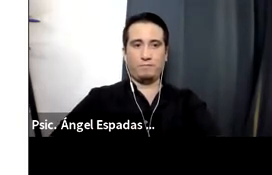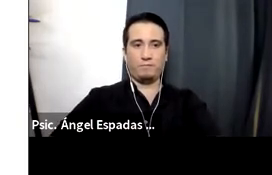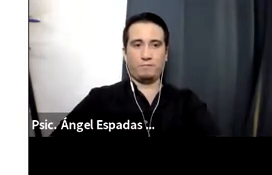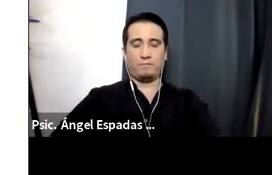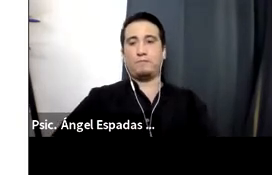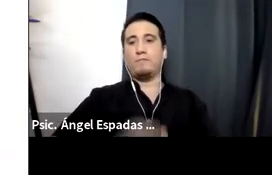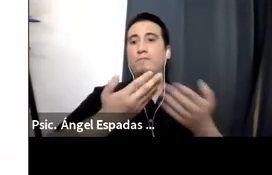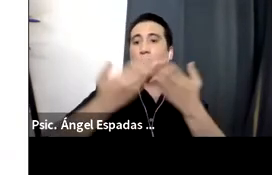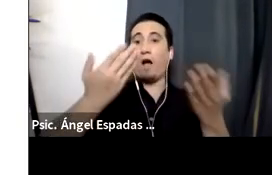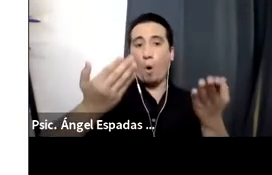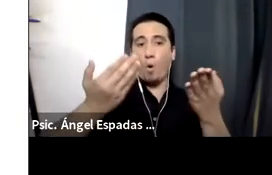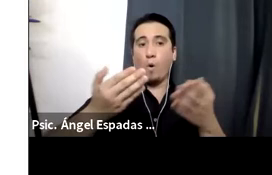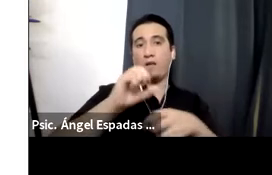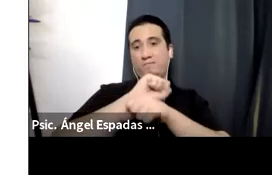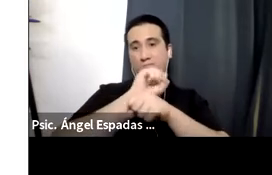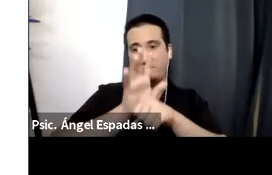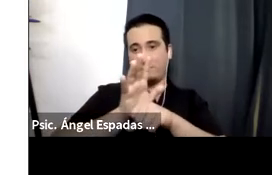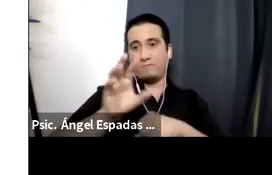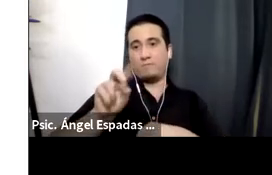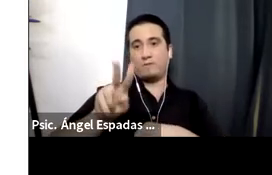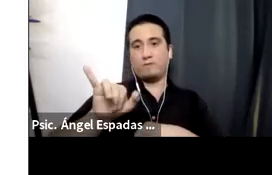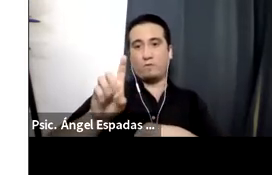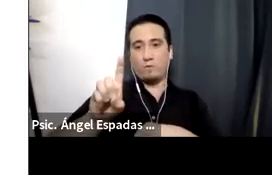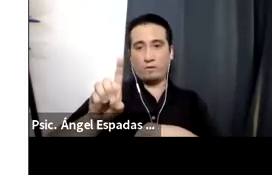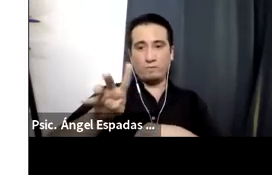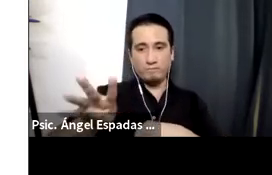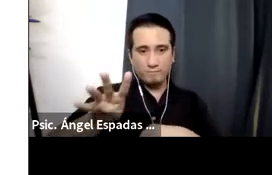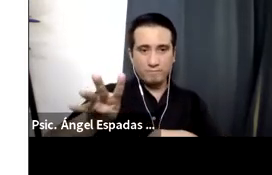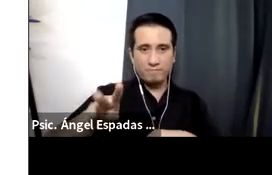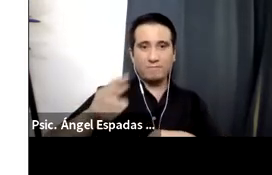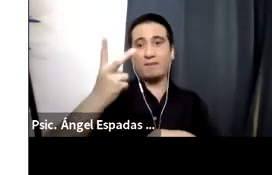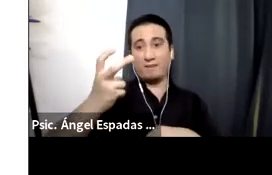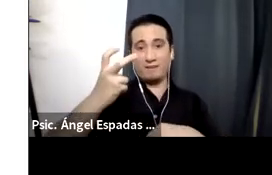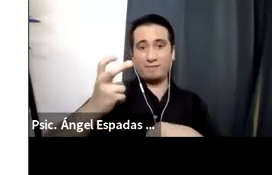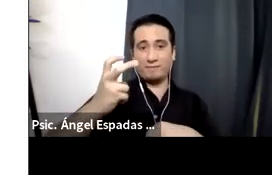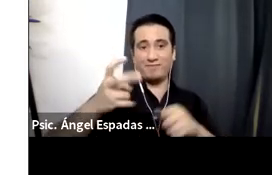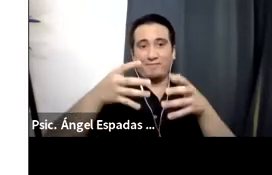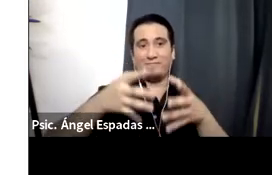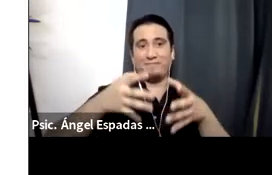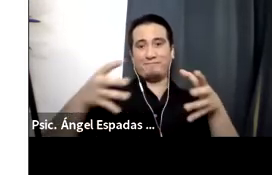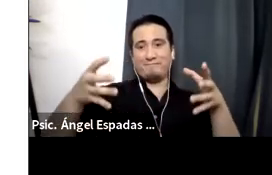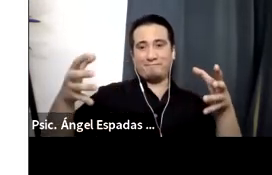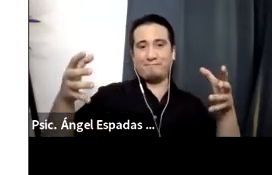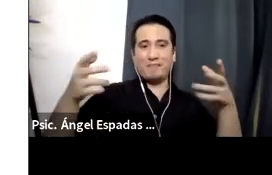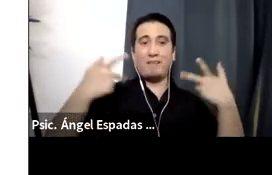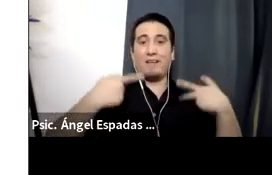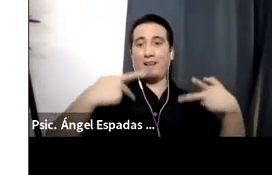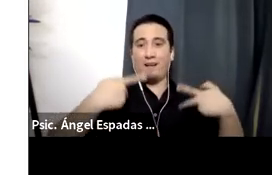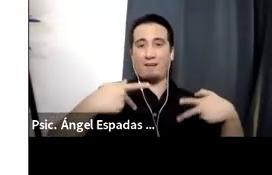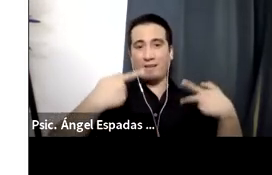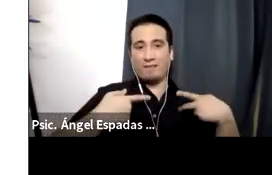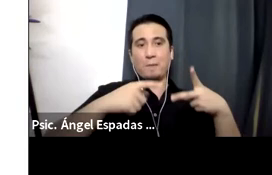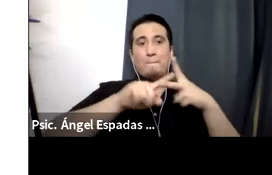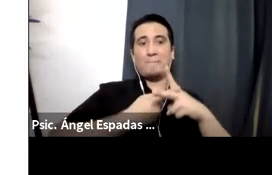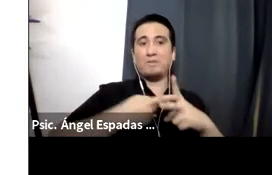Ahora con el COVID, pues esto se incrementó, ¿no? O sea, la gente empezó